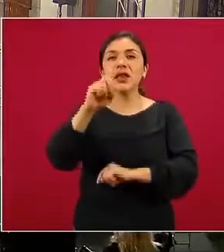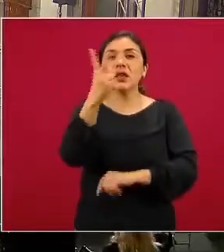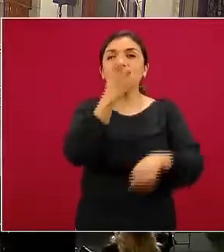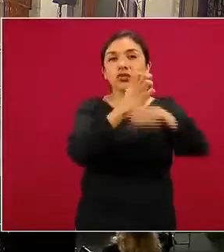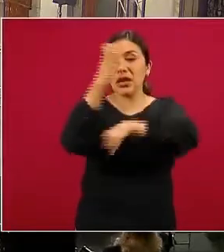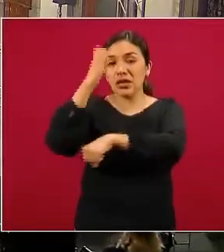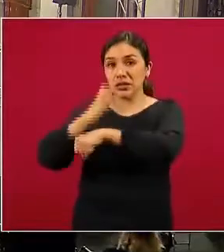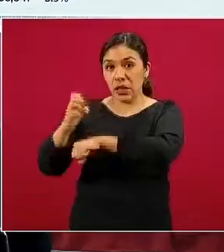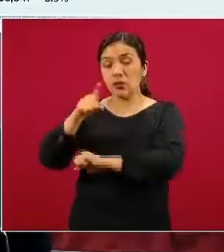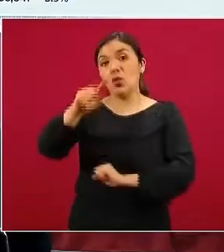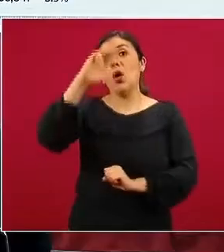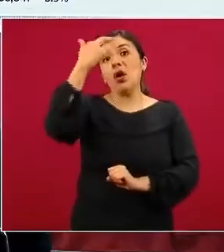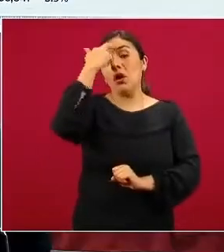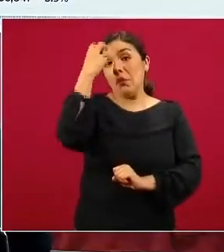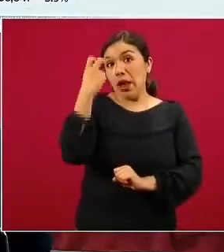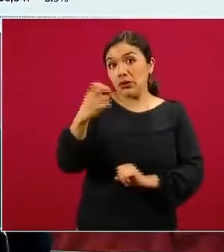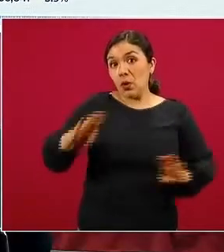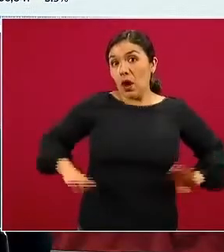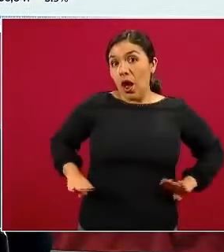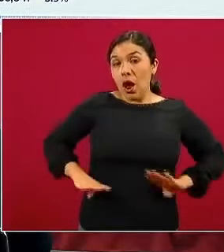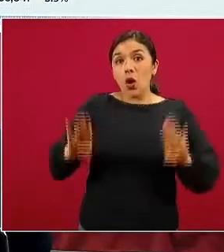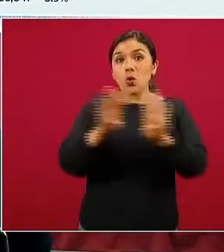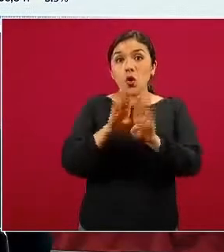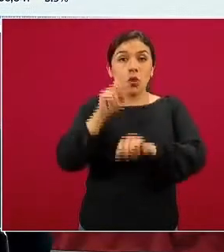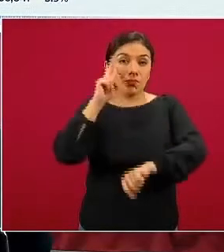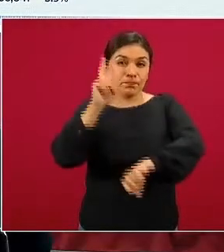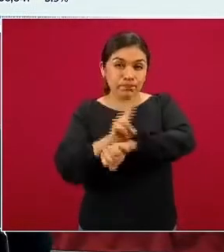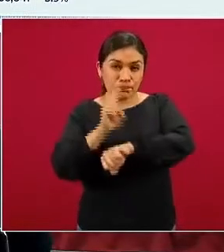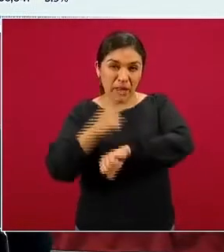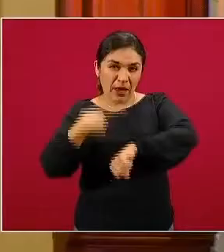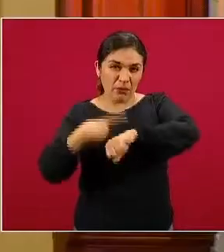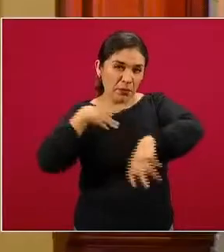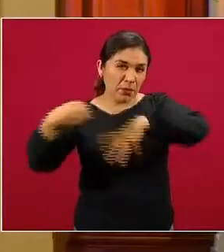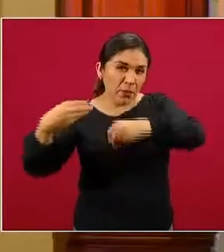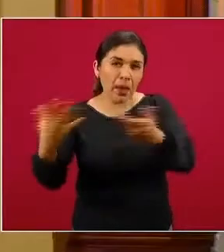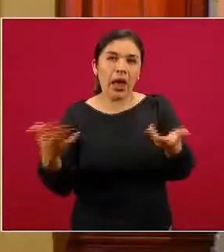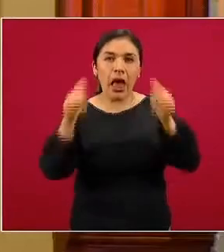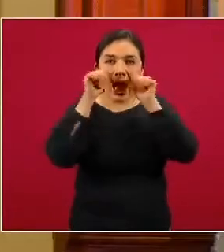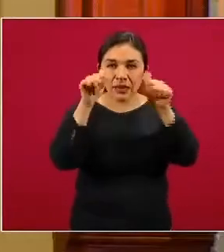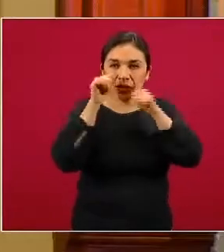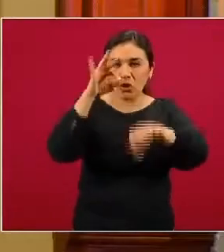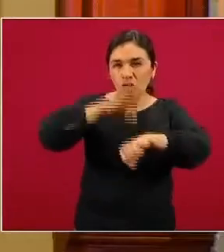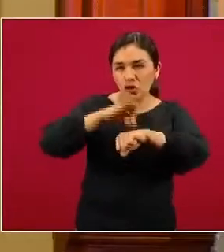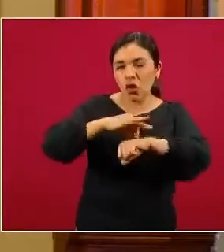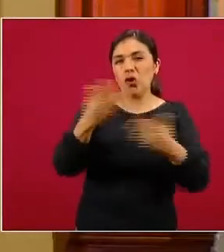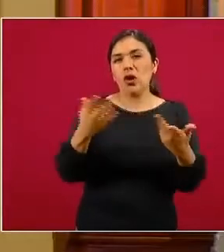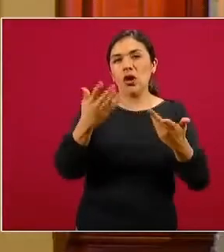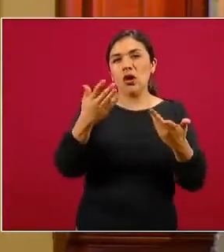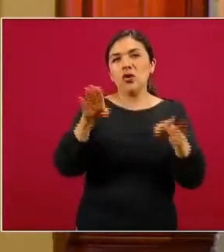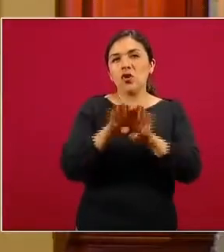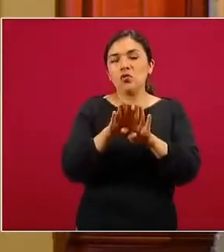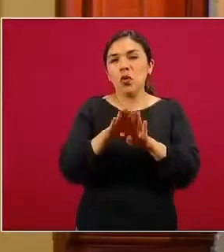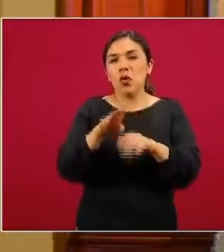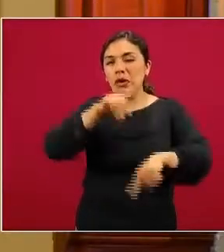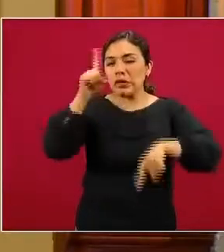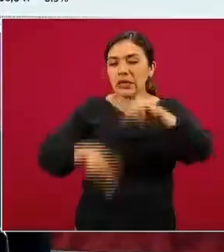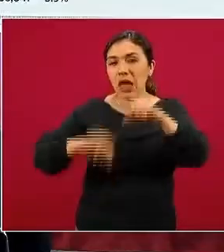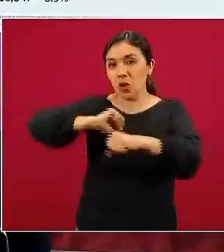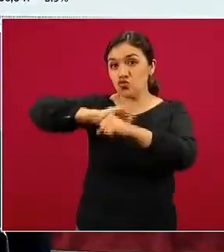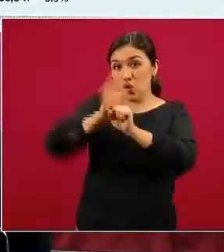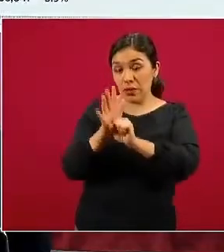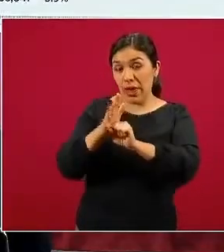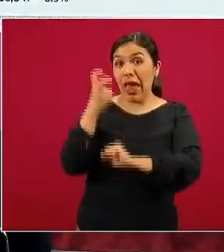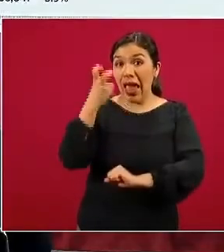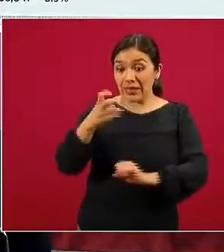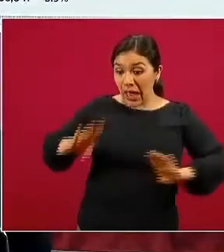federativas, recordando que así como las acciones de vigilancia epidemiológica, atención médica e intervención del COVID, en el caso de